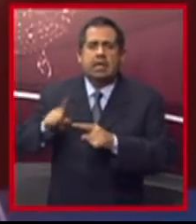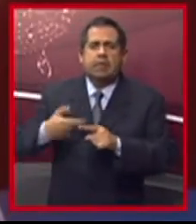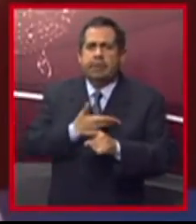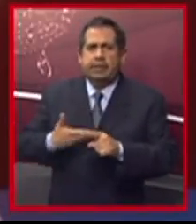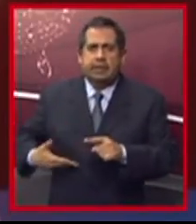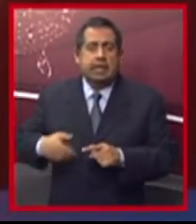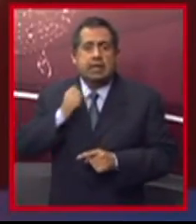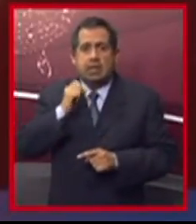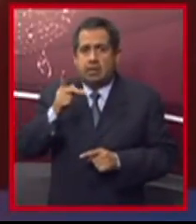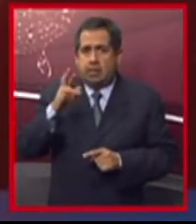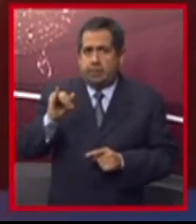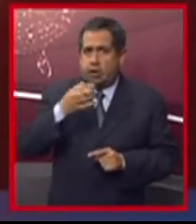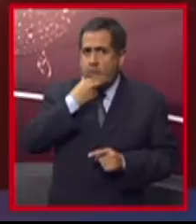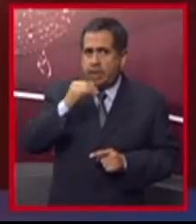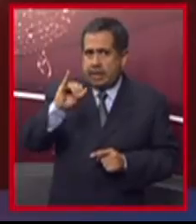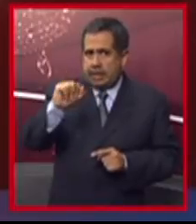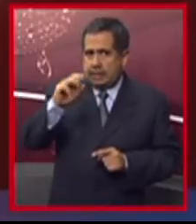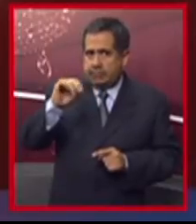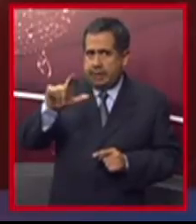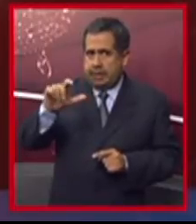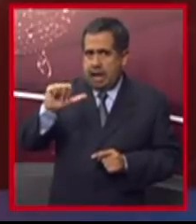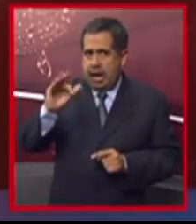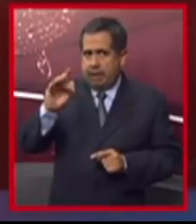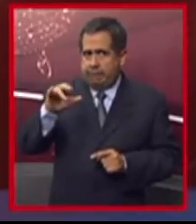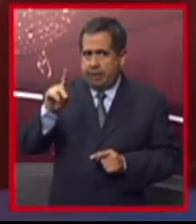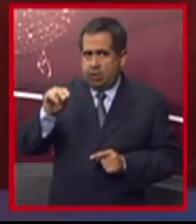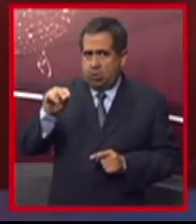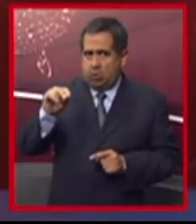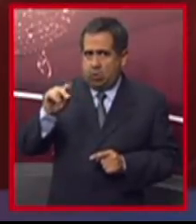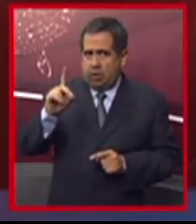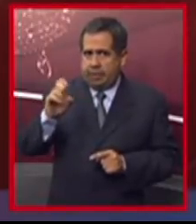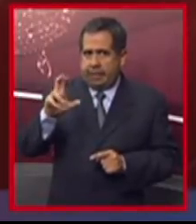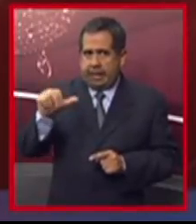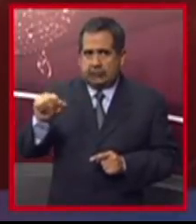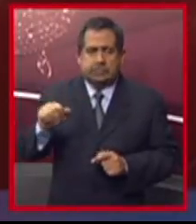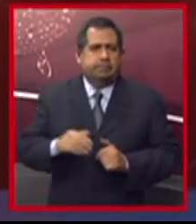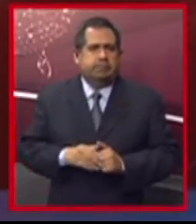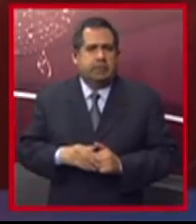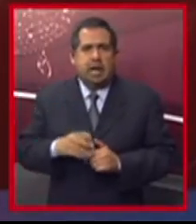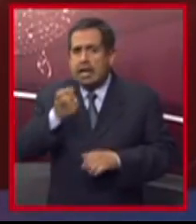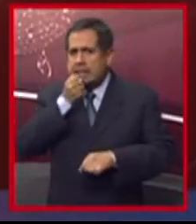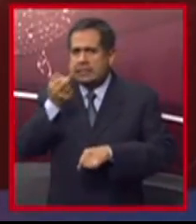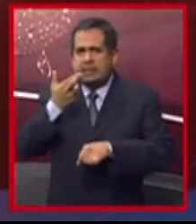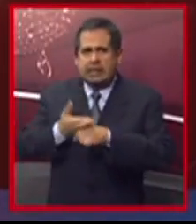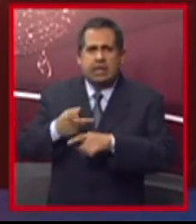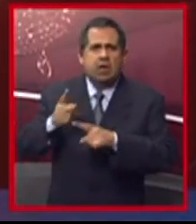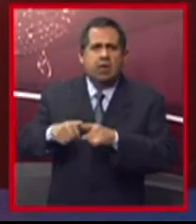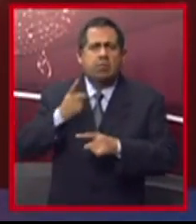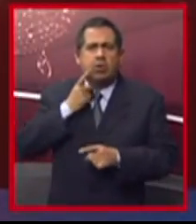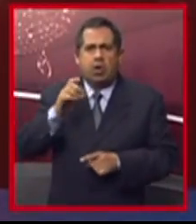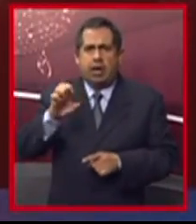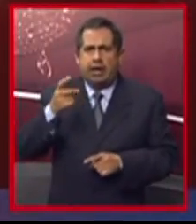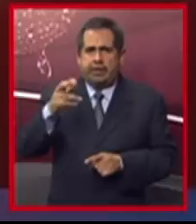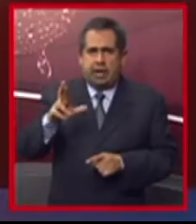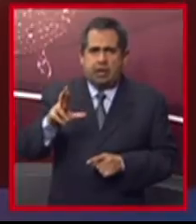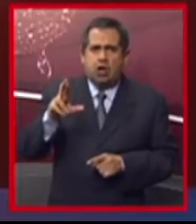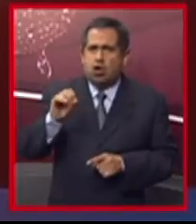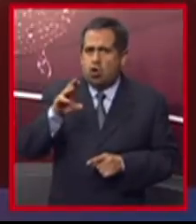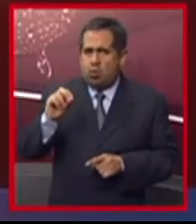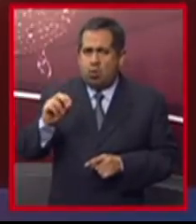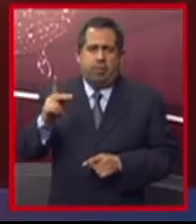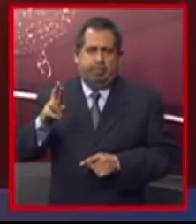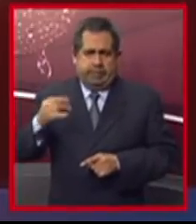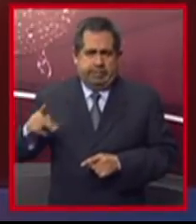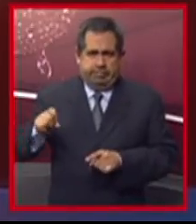el senador del PRI, Ismael Alfredo Hernández Deras. Como secretarios, el diputado Edgar Romo García del PRI.